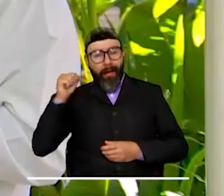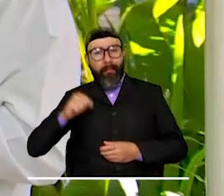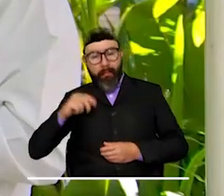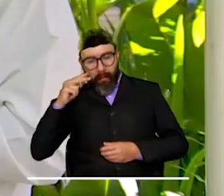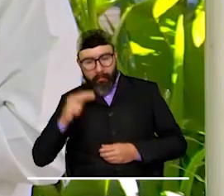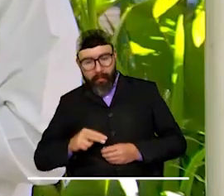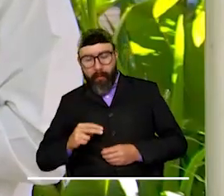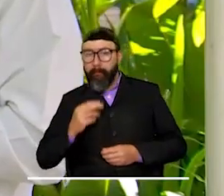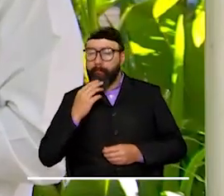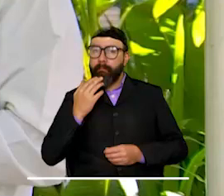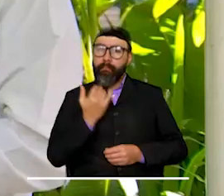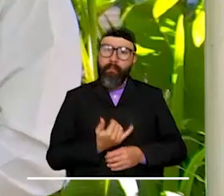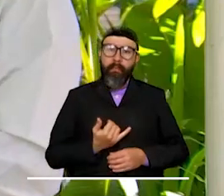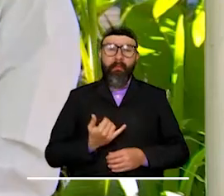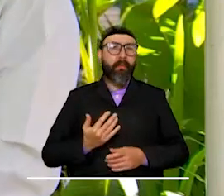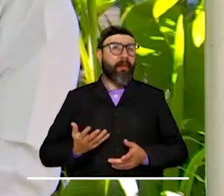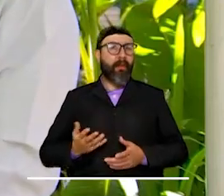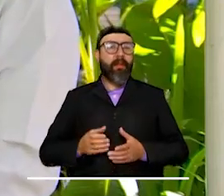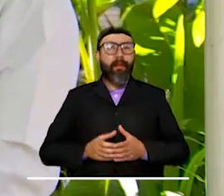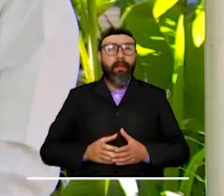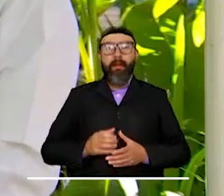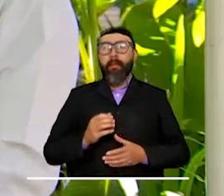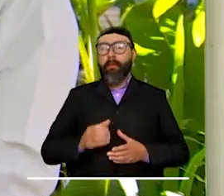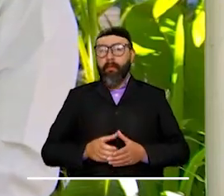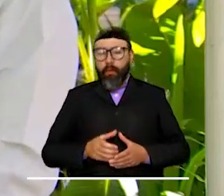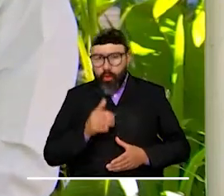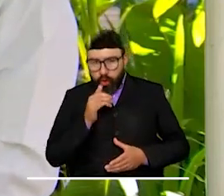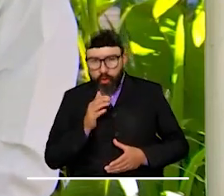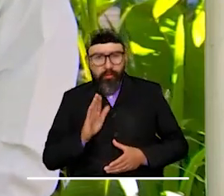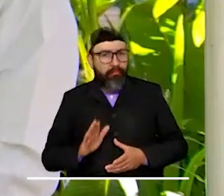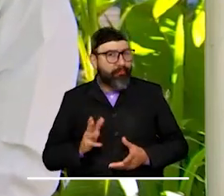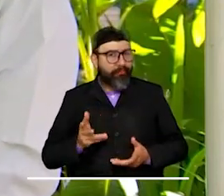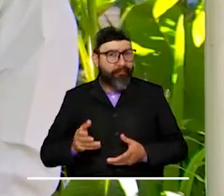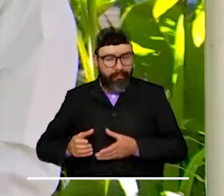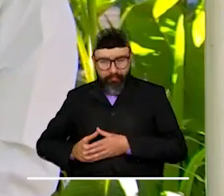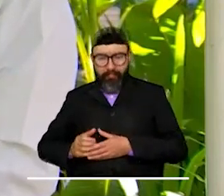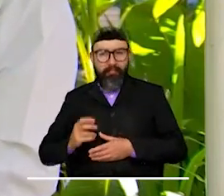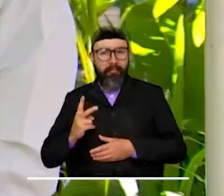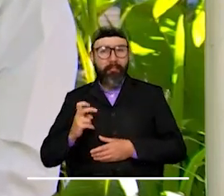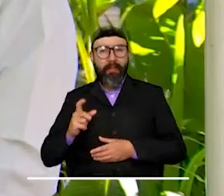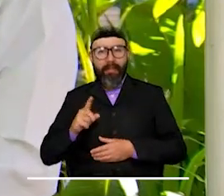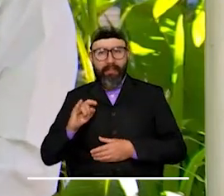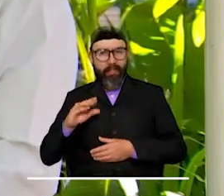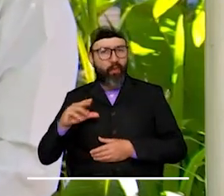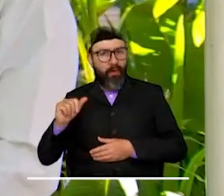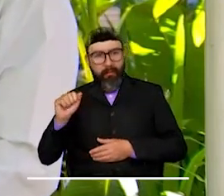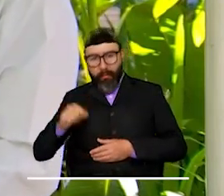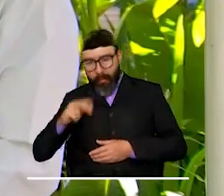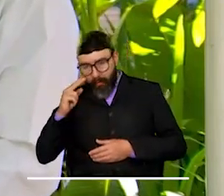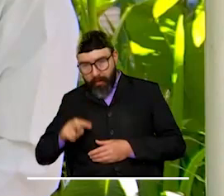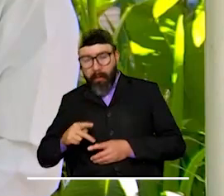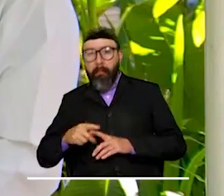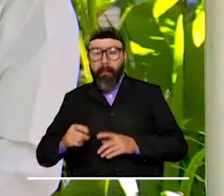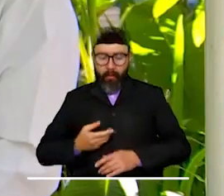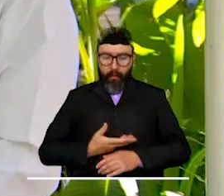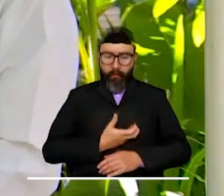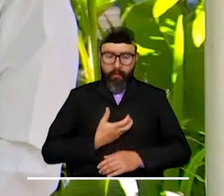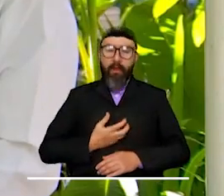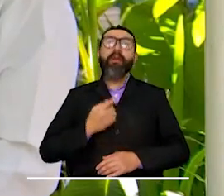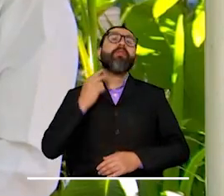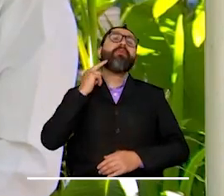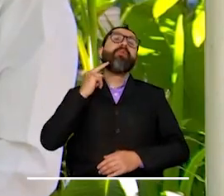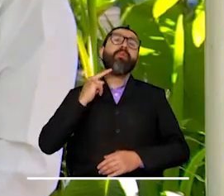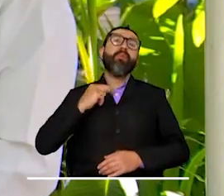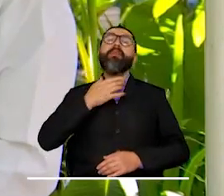la vejiga, como la vesícula, etcétera. Pero los órganos como el tubo digestivo, desde la boca, desde el esófago hasta el